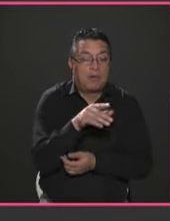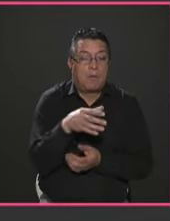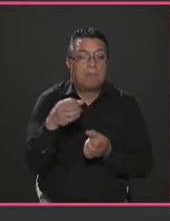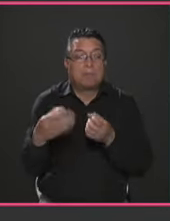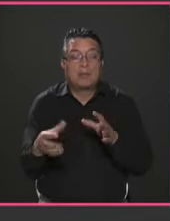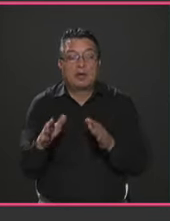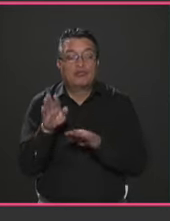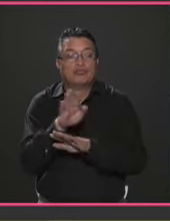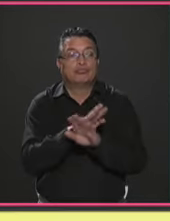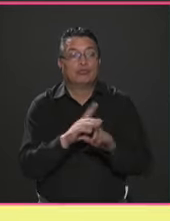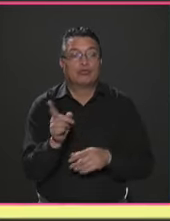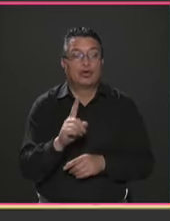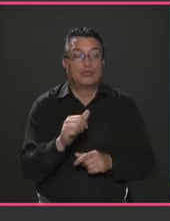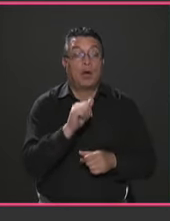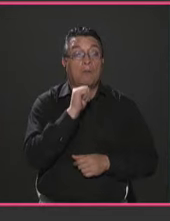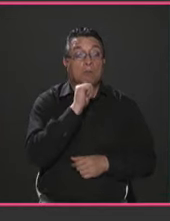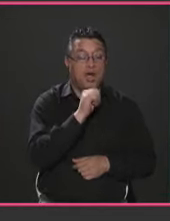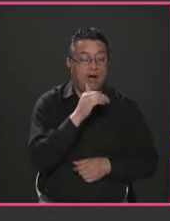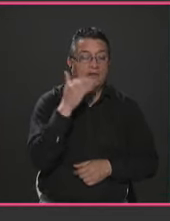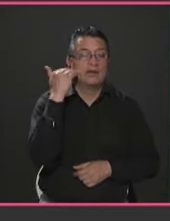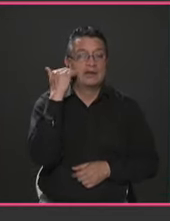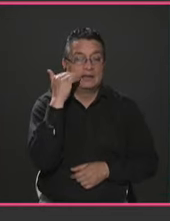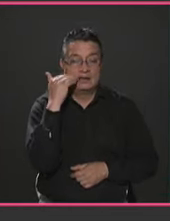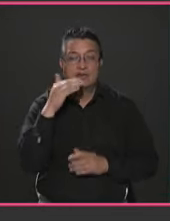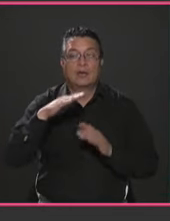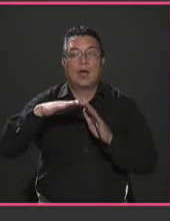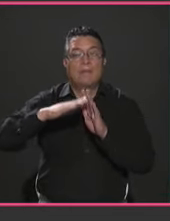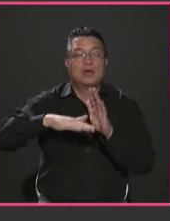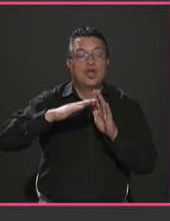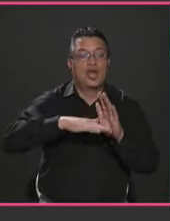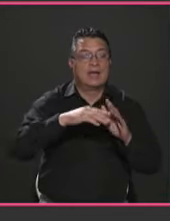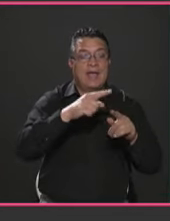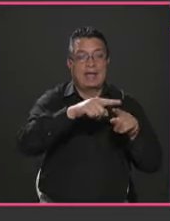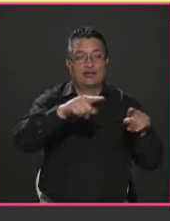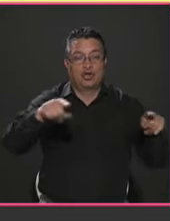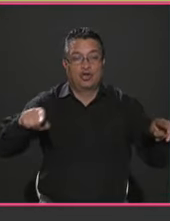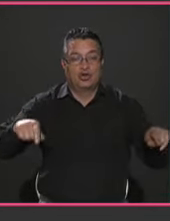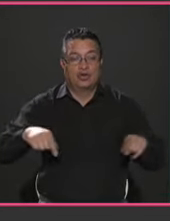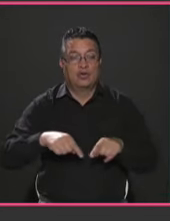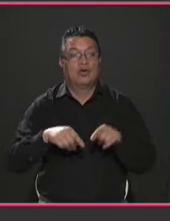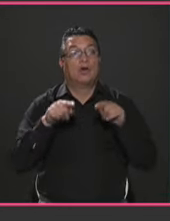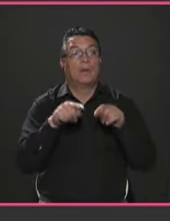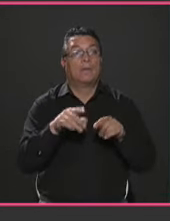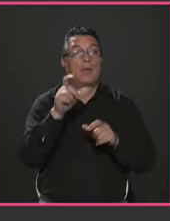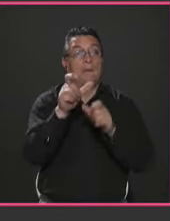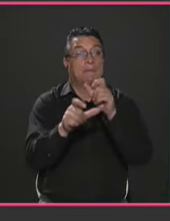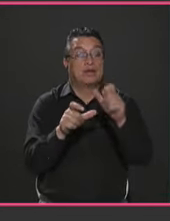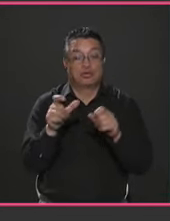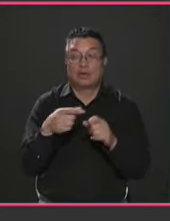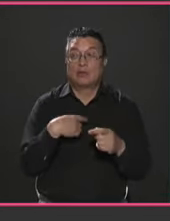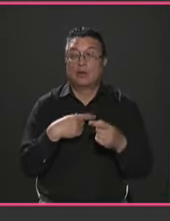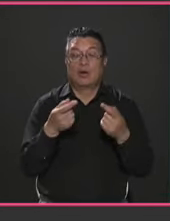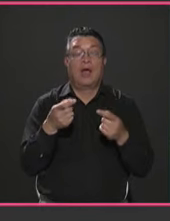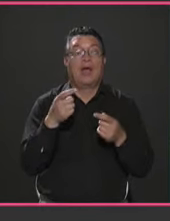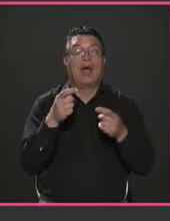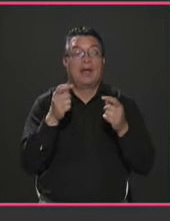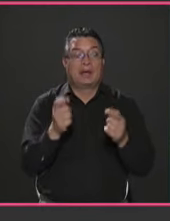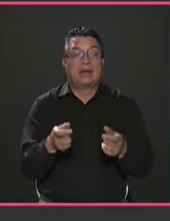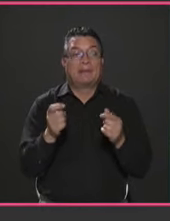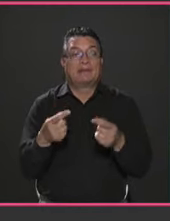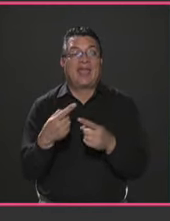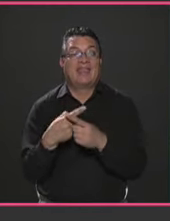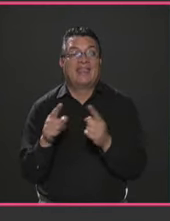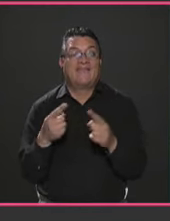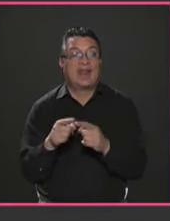vulnerables a los pobres a los niños a las minorías a a las personas con capacidades diferente aquí